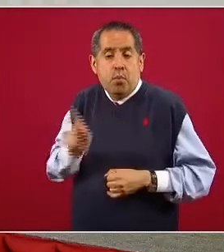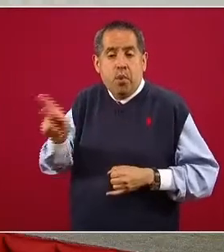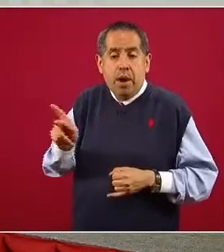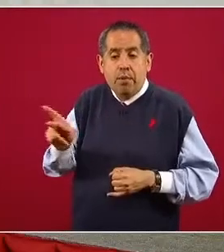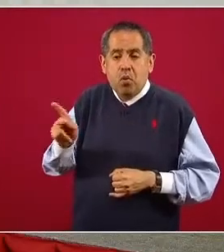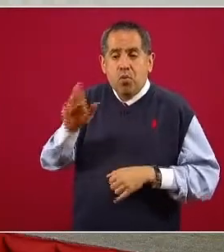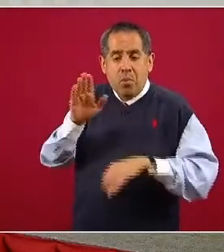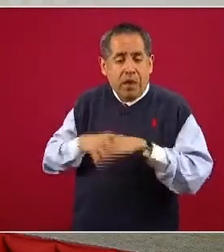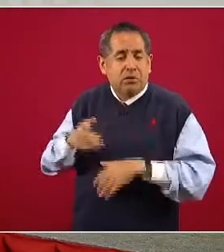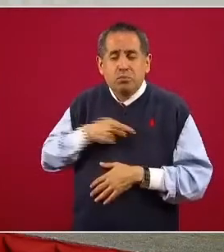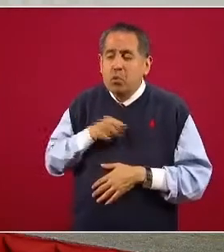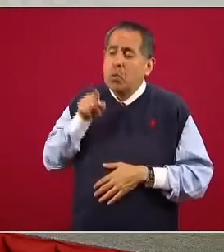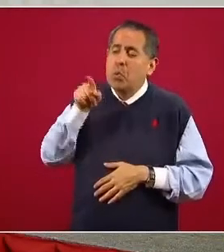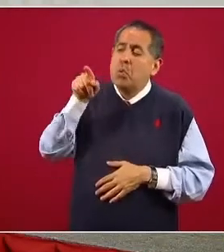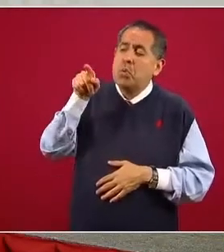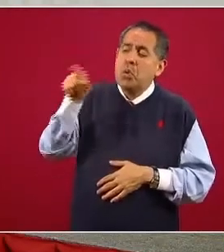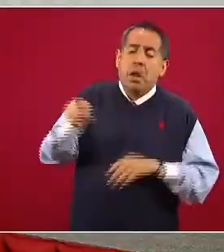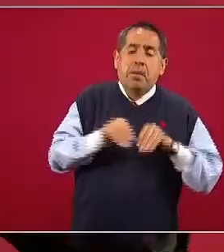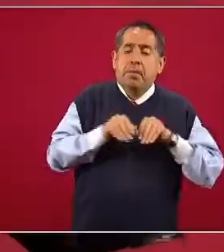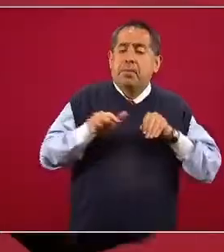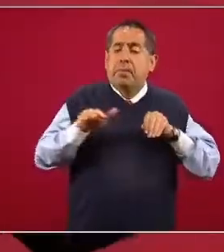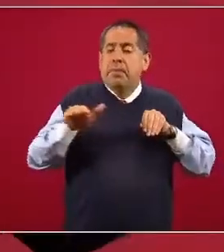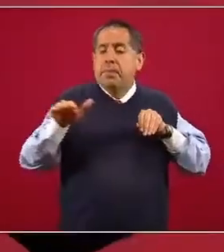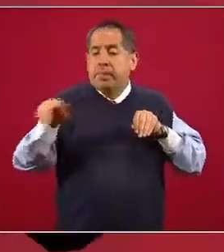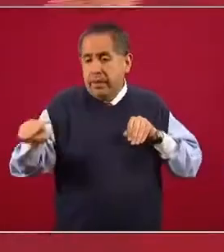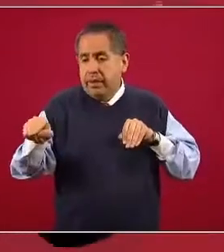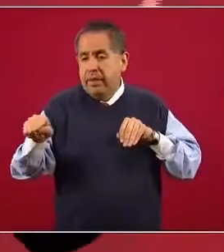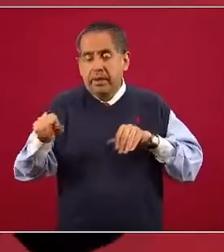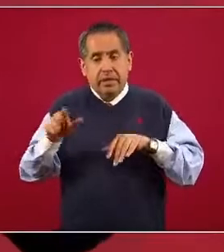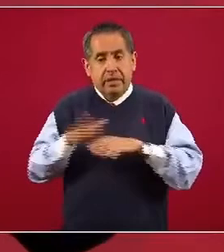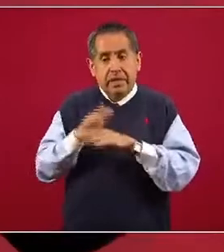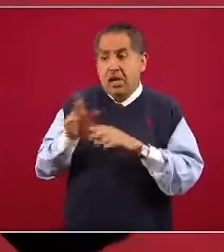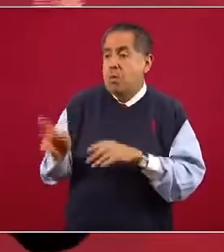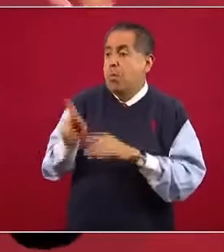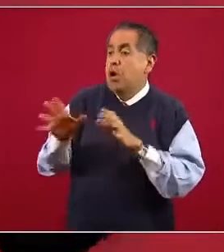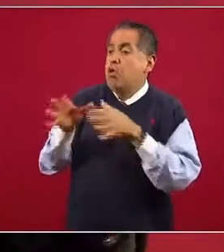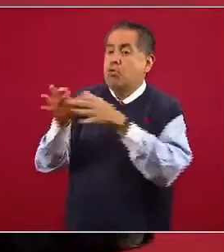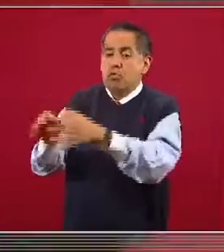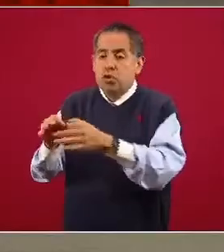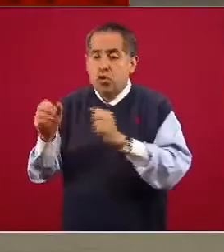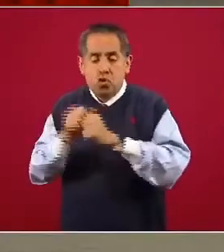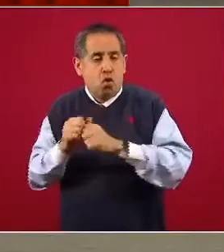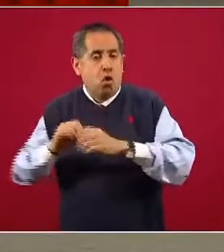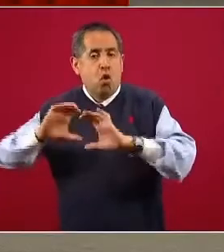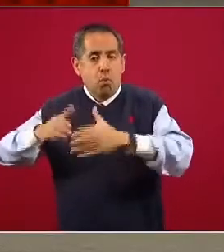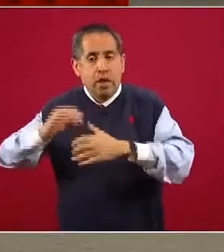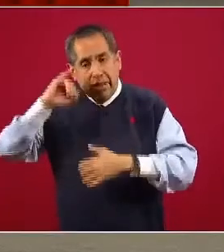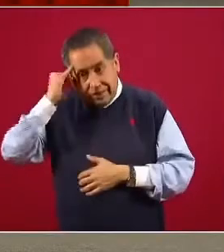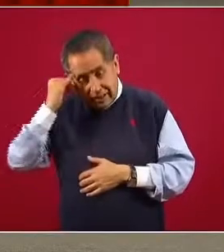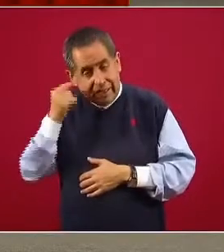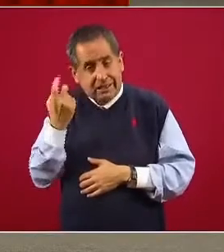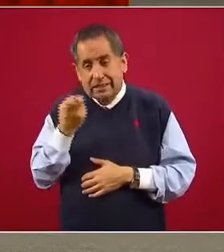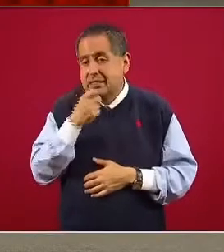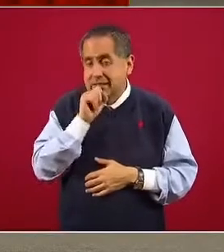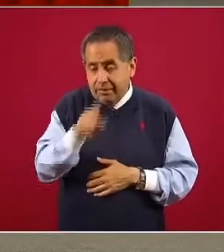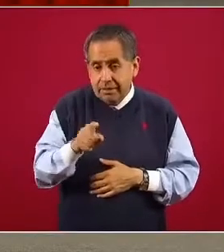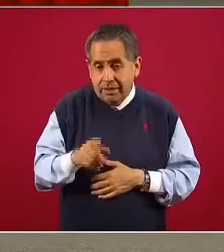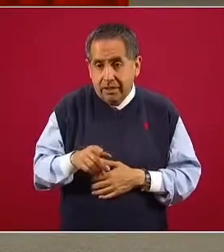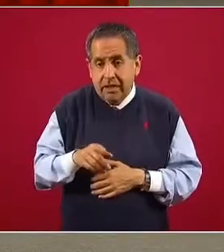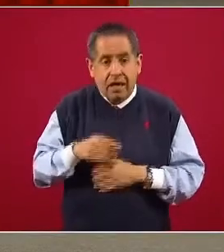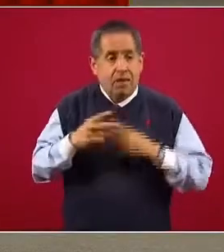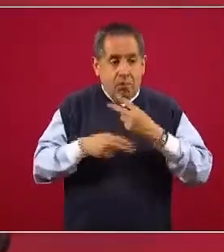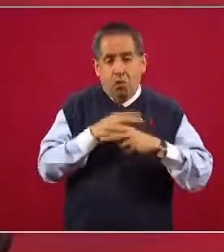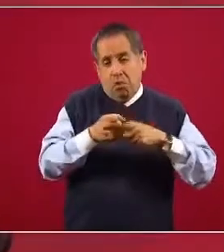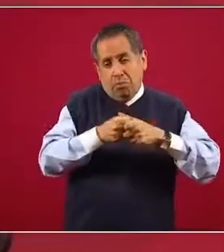zonas empobrecidas, las zonas rurales y las zonas rurales con comunidades indígenas. Entonces, en la medida en que